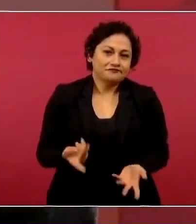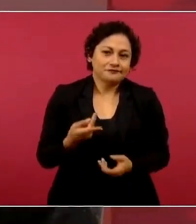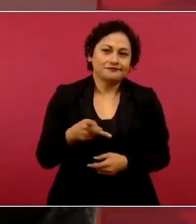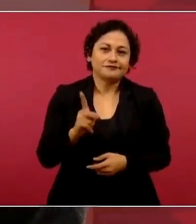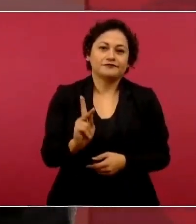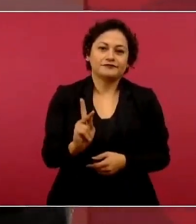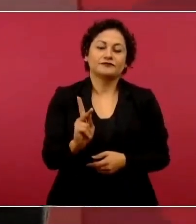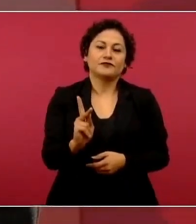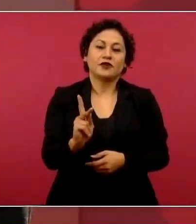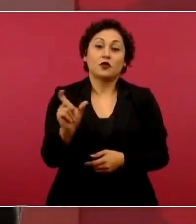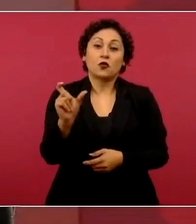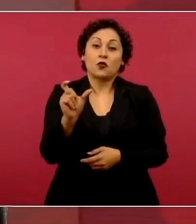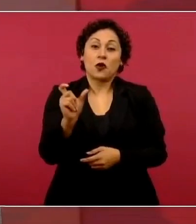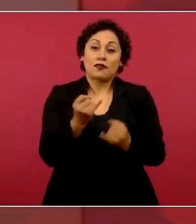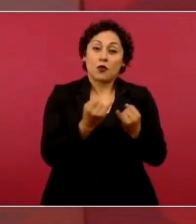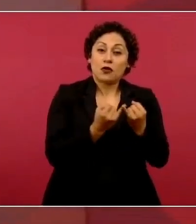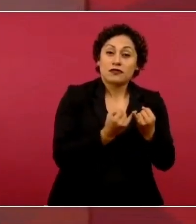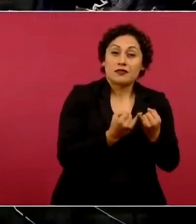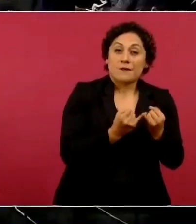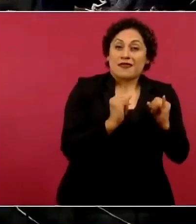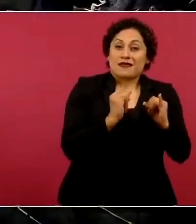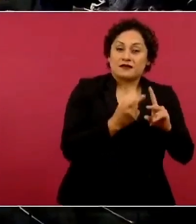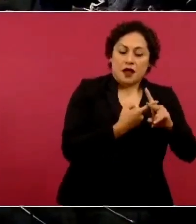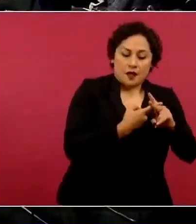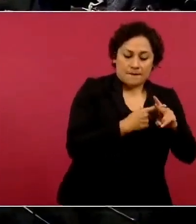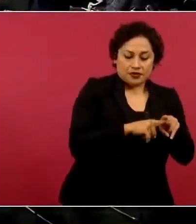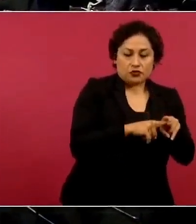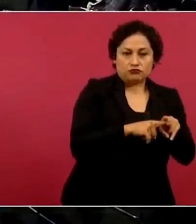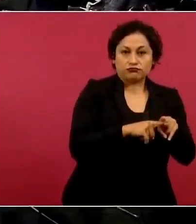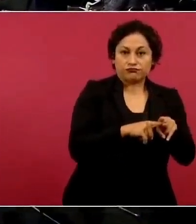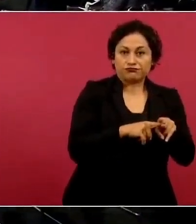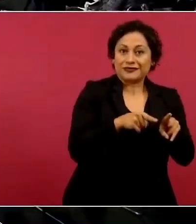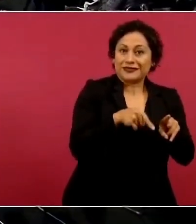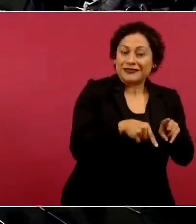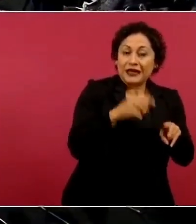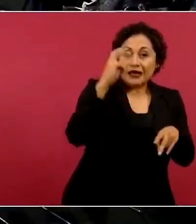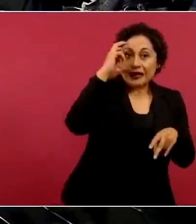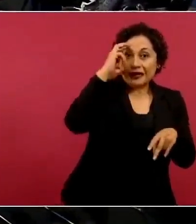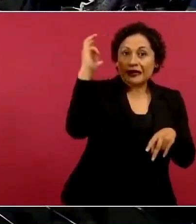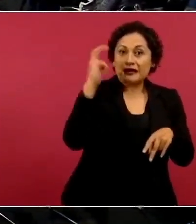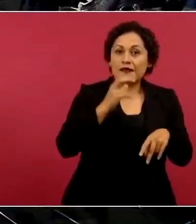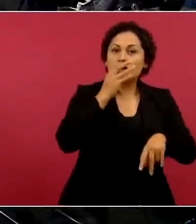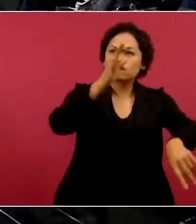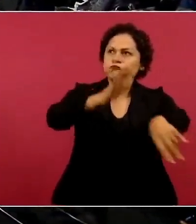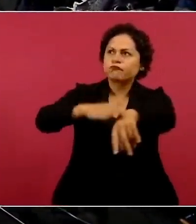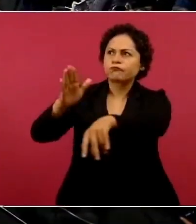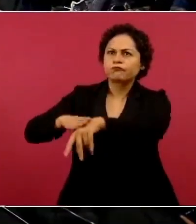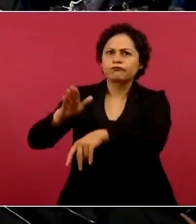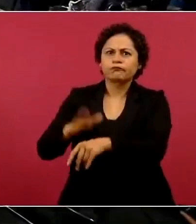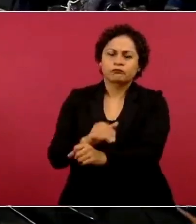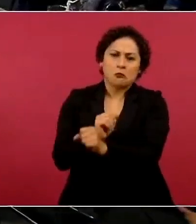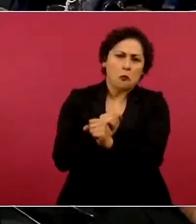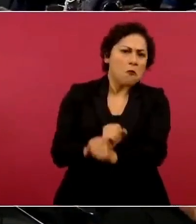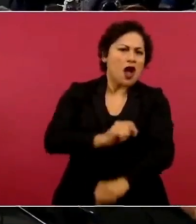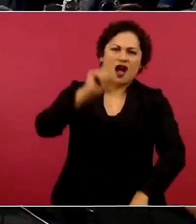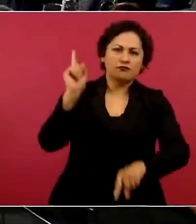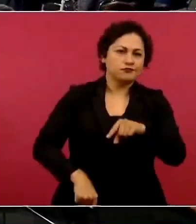desde el inicio del movimiento de independencia, Hidalgo proclama la abolición de la esclavitud.